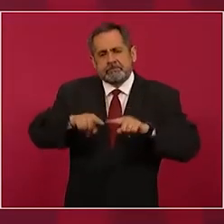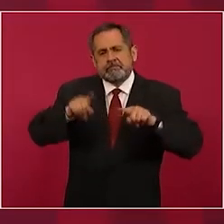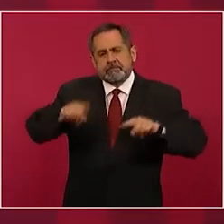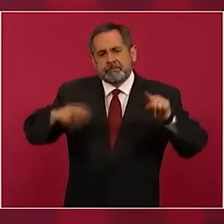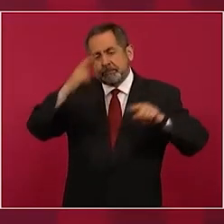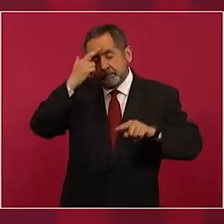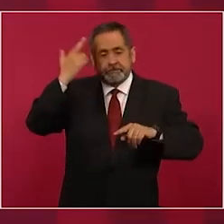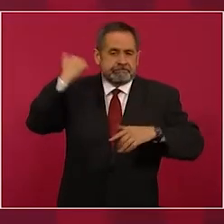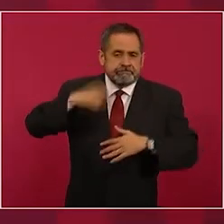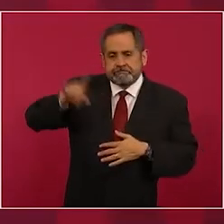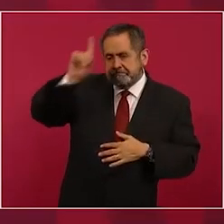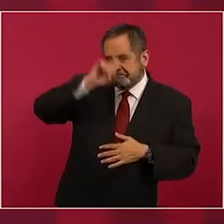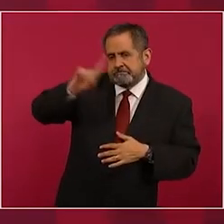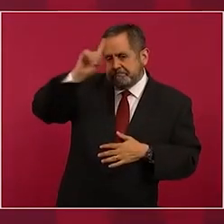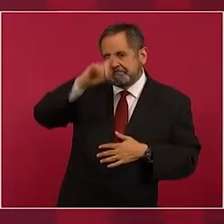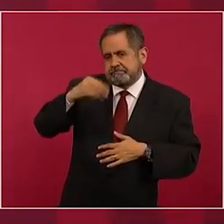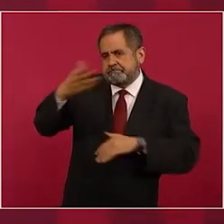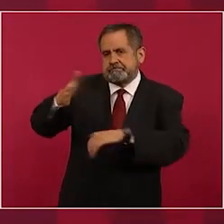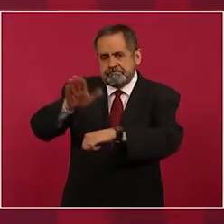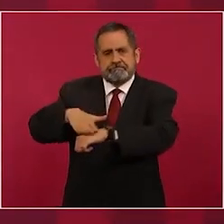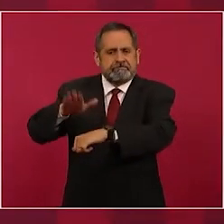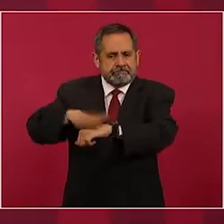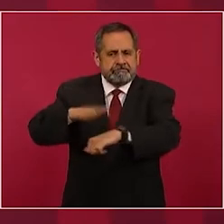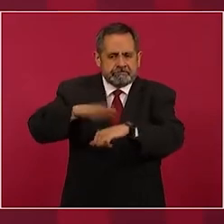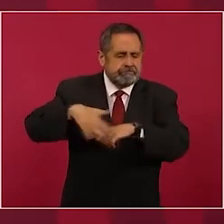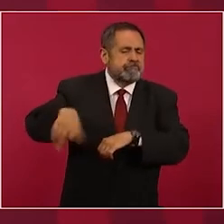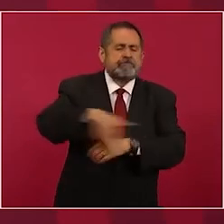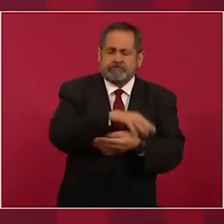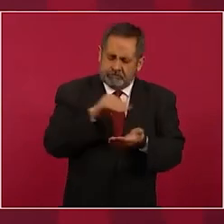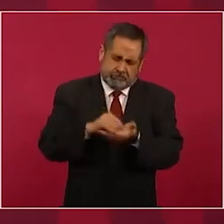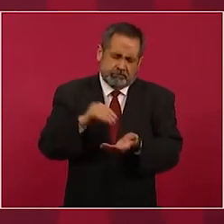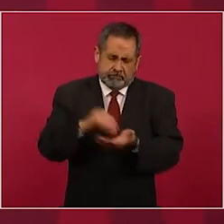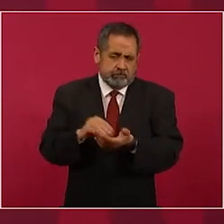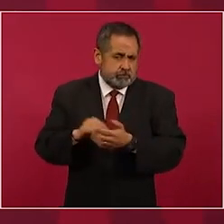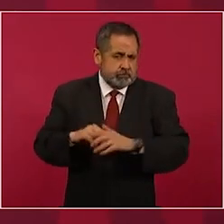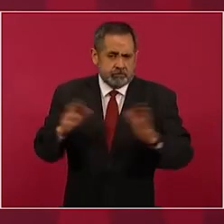fueron recomendadas y es